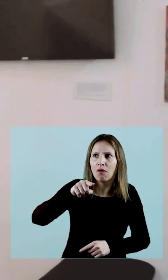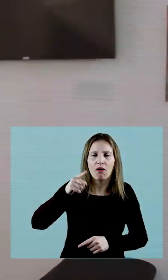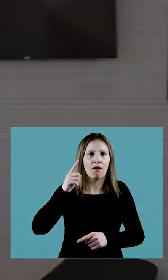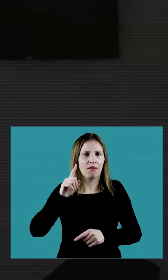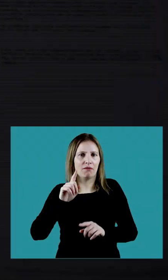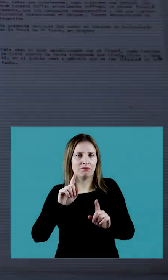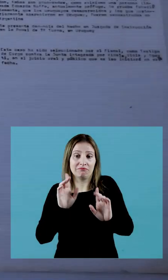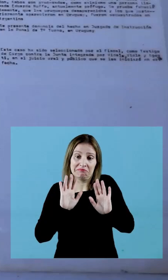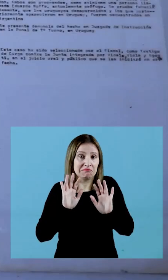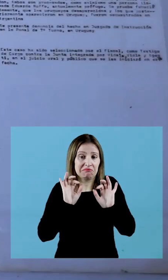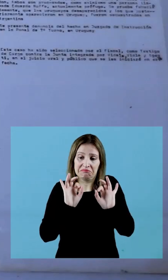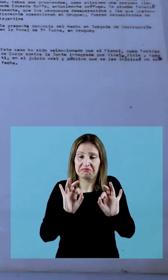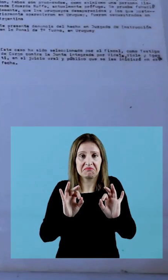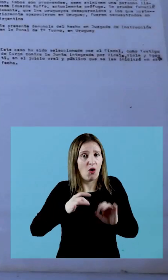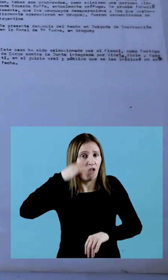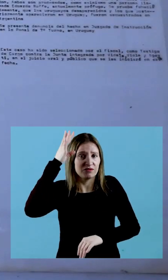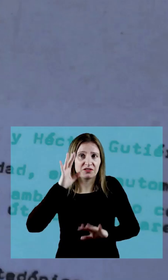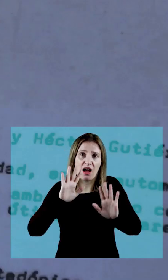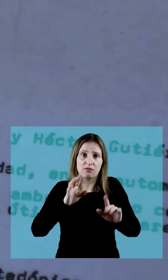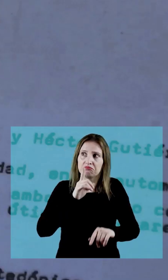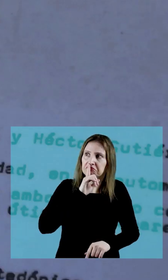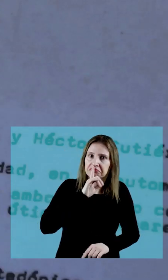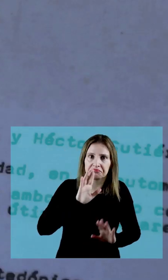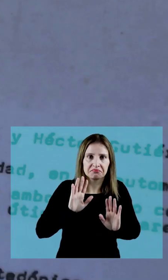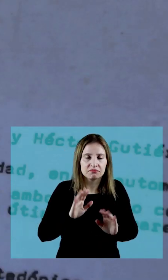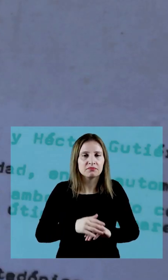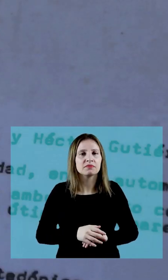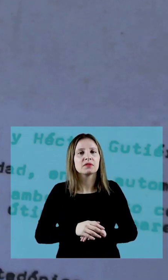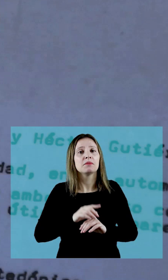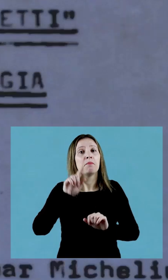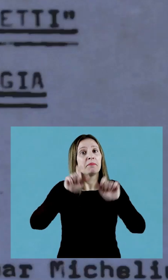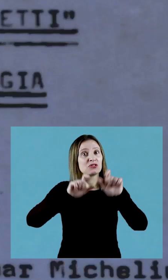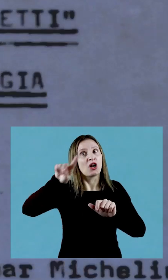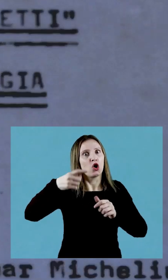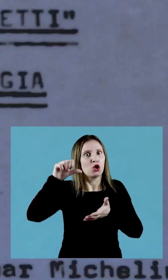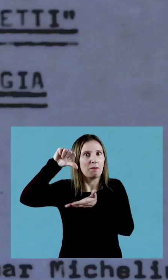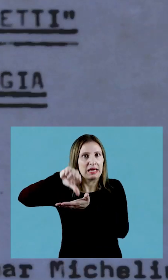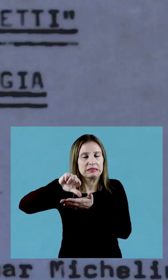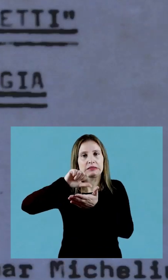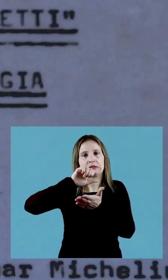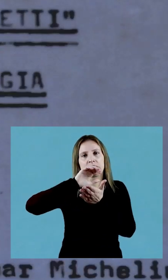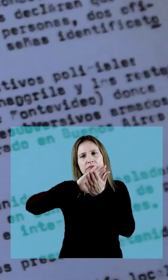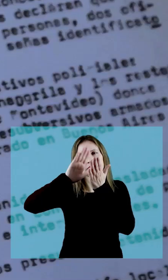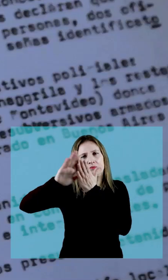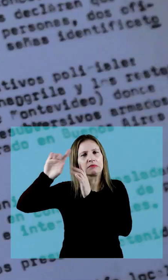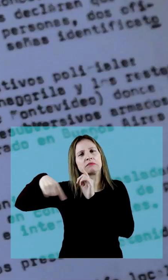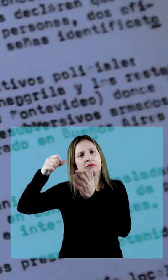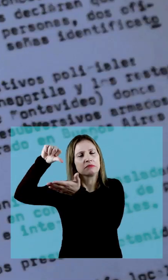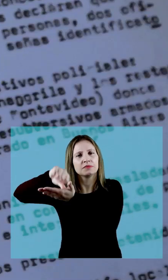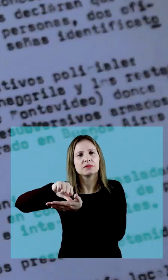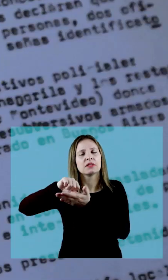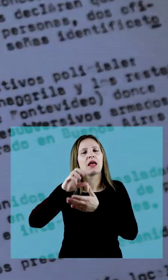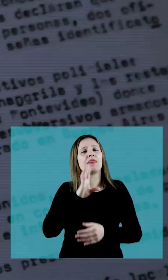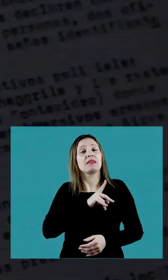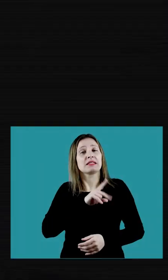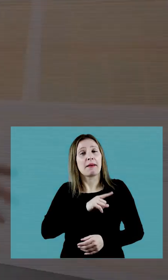de los comunicados militares. Mientras tanto, en el exilio que emprende Rodríguez Larreta en diciembre del 76,